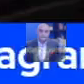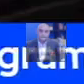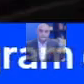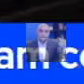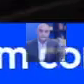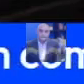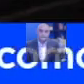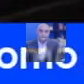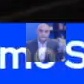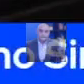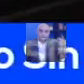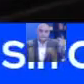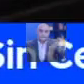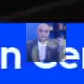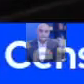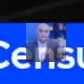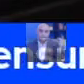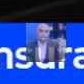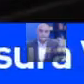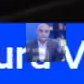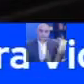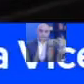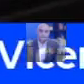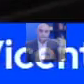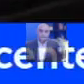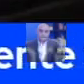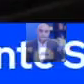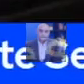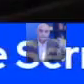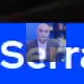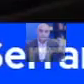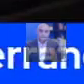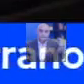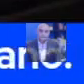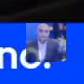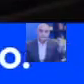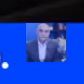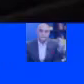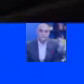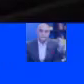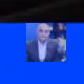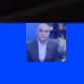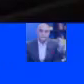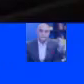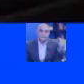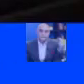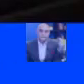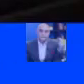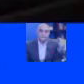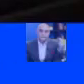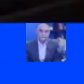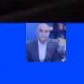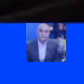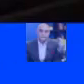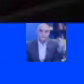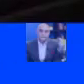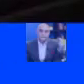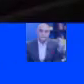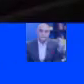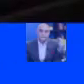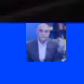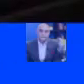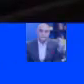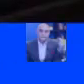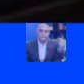esta cumbre y está trabajando a marchas forzadas para ver él y el Departamento de Estado cómo concilian posiciones y